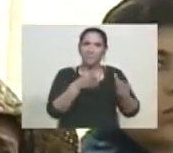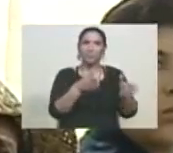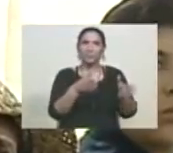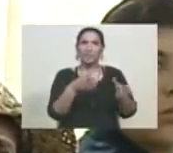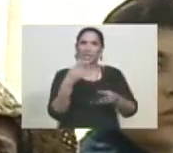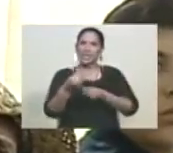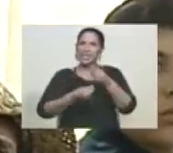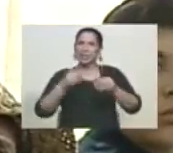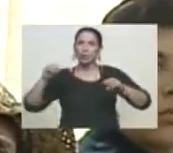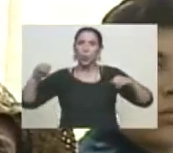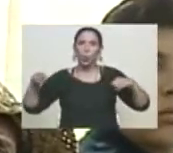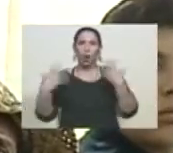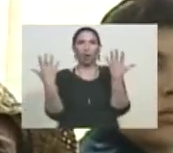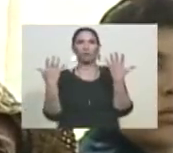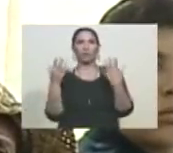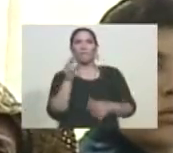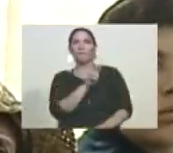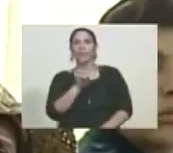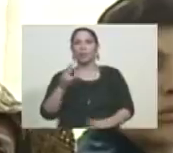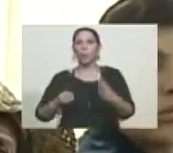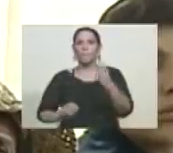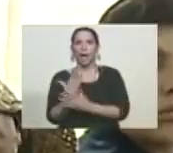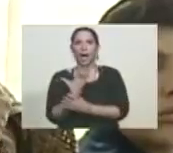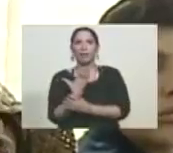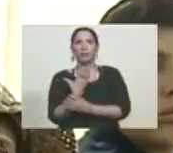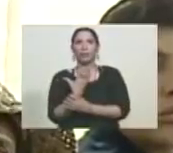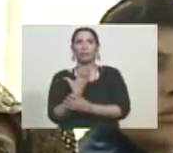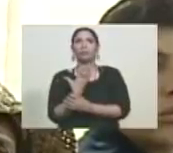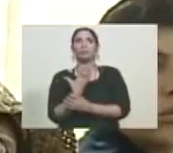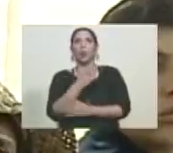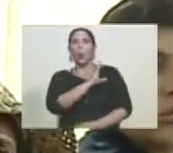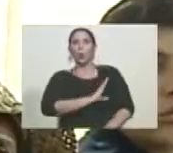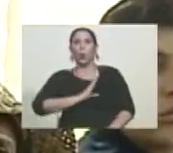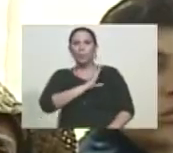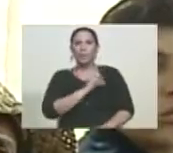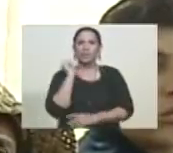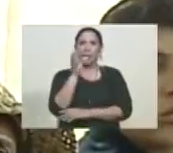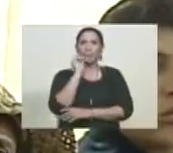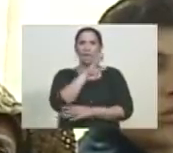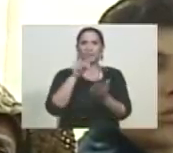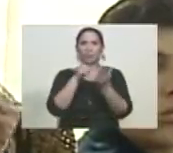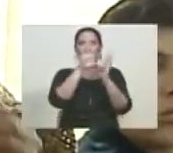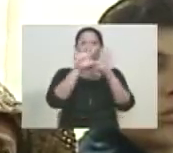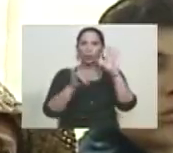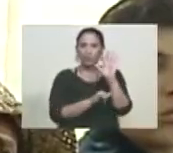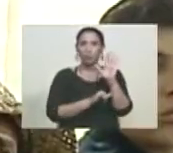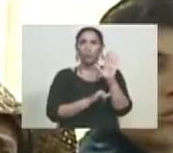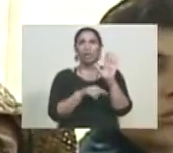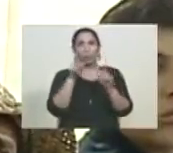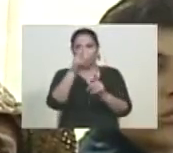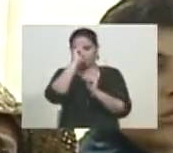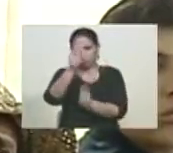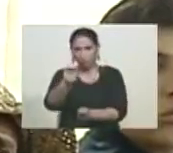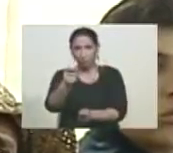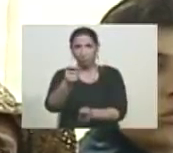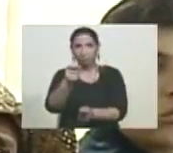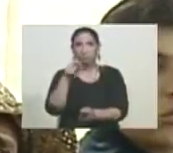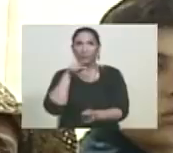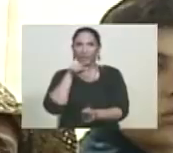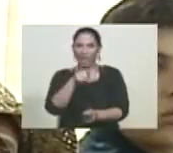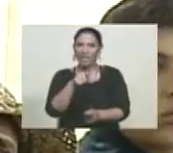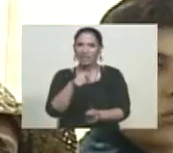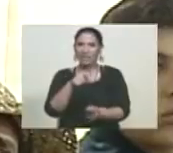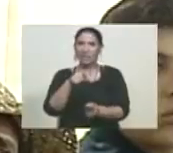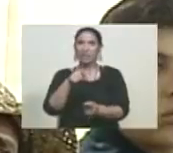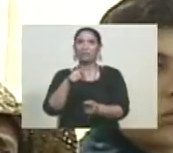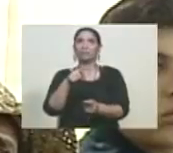allí el 22 de mayo y fue la comisión de la Asamblea Nacional Constituyente que usted designó para estos